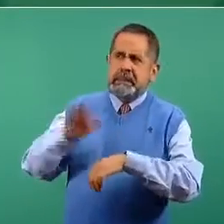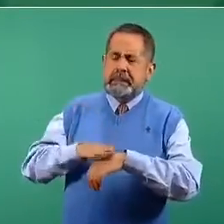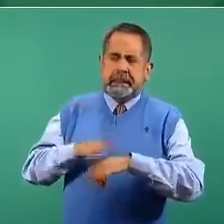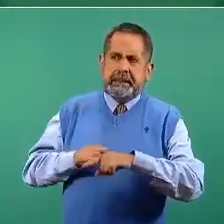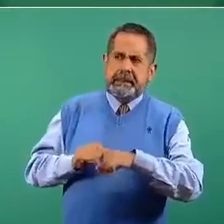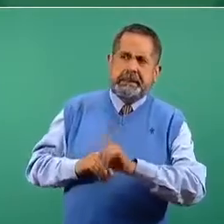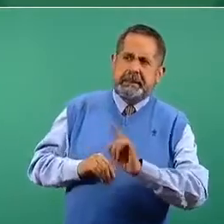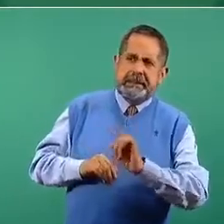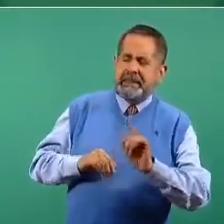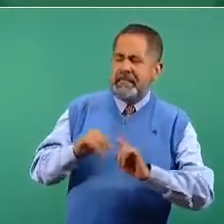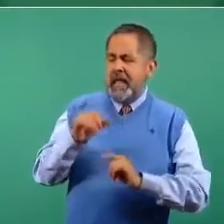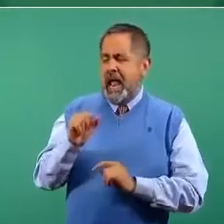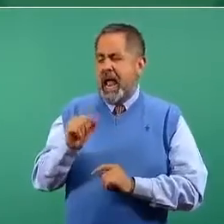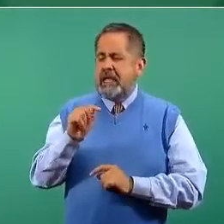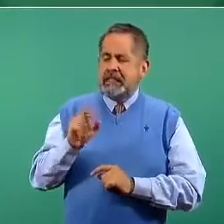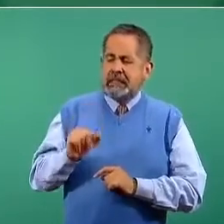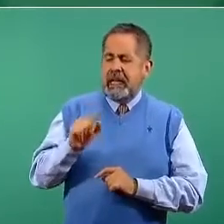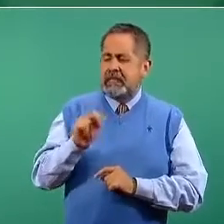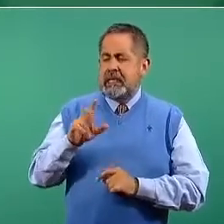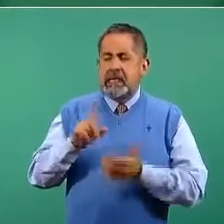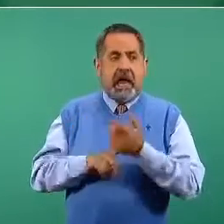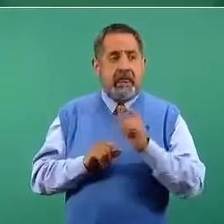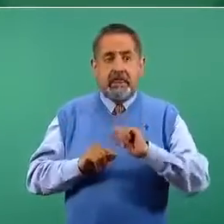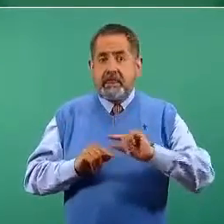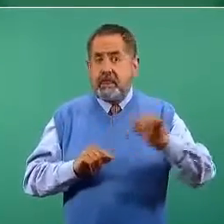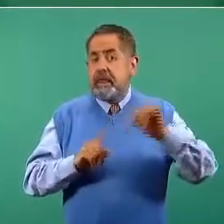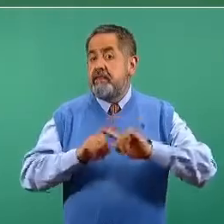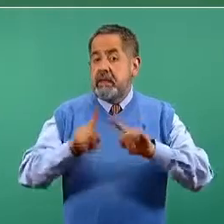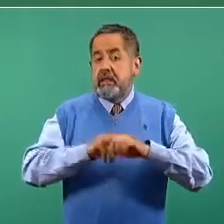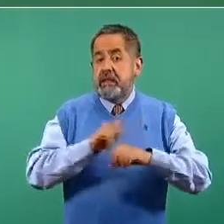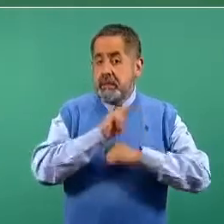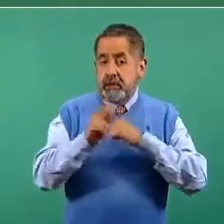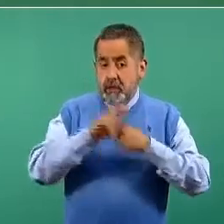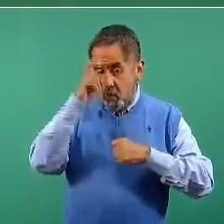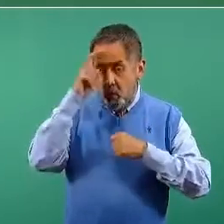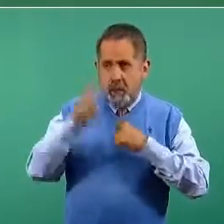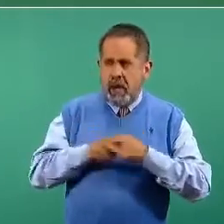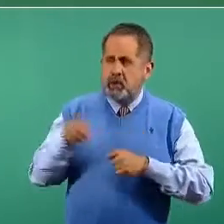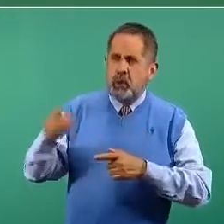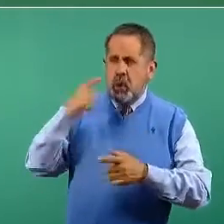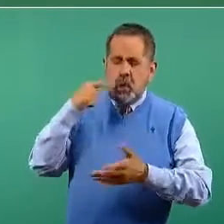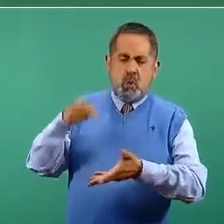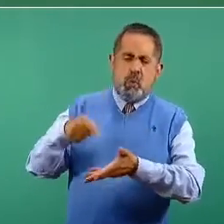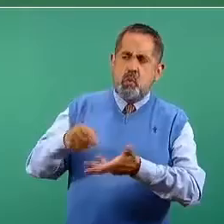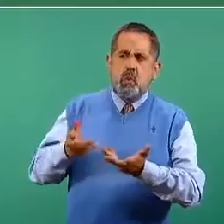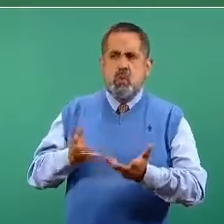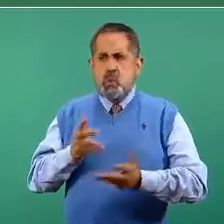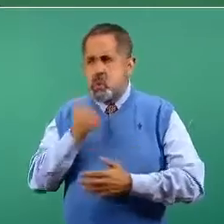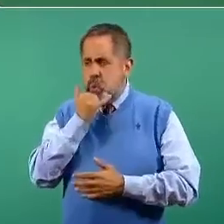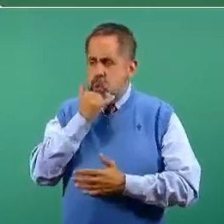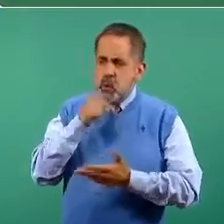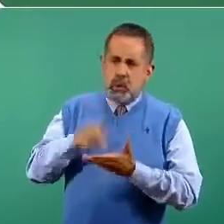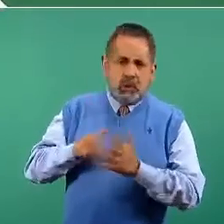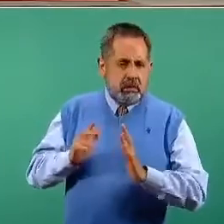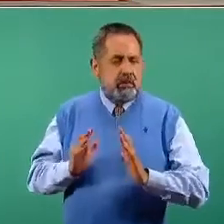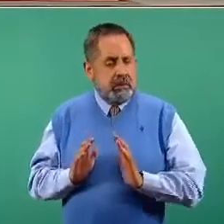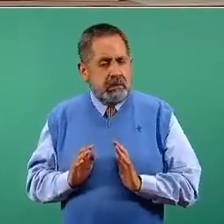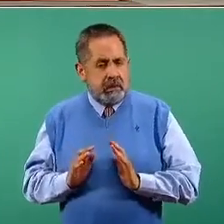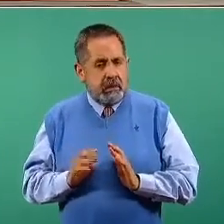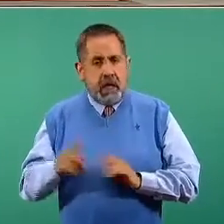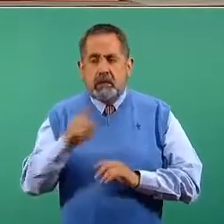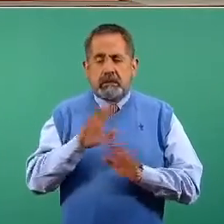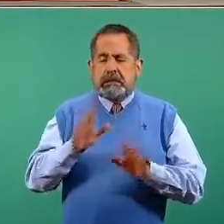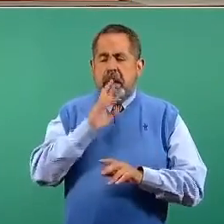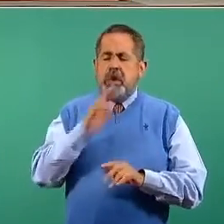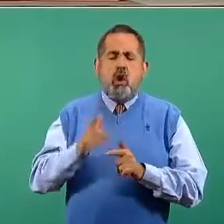de autoridades sanitarias de varios países europeos y algunos asiáticos, que en su momento